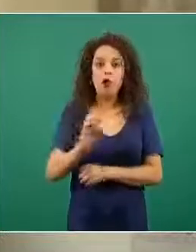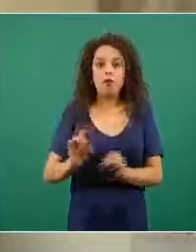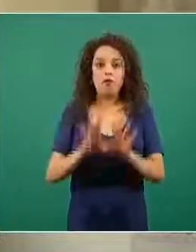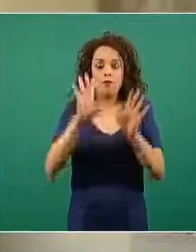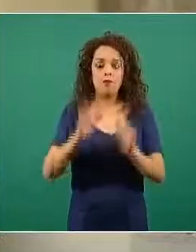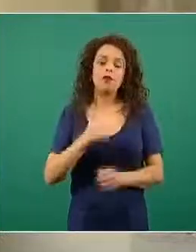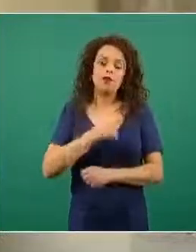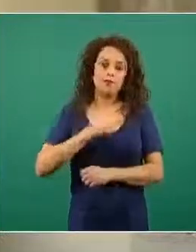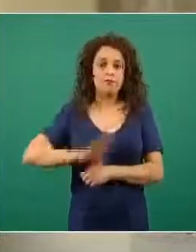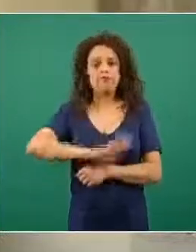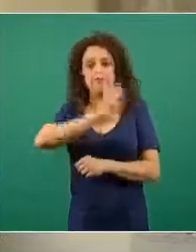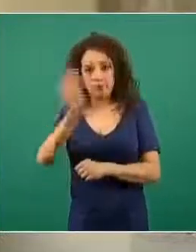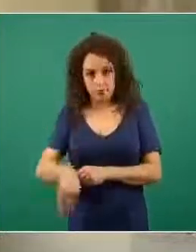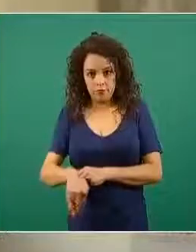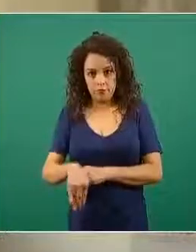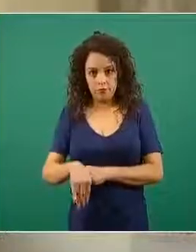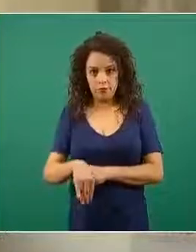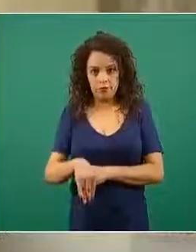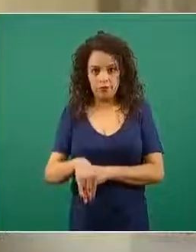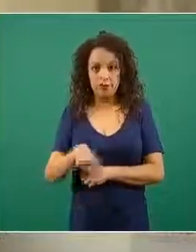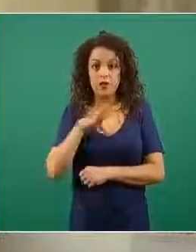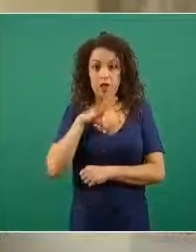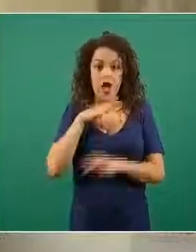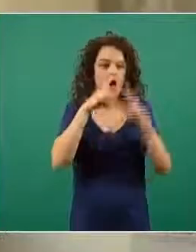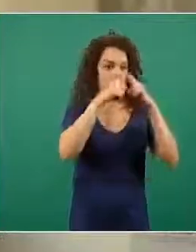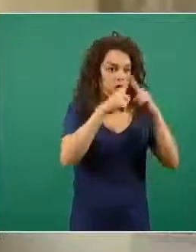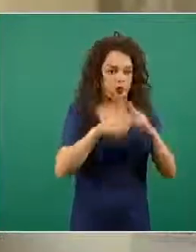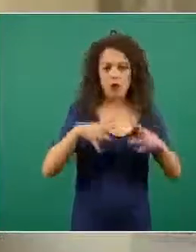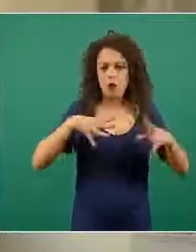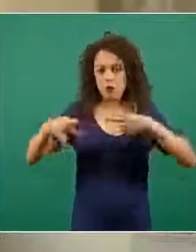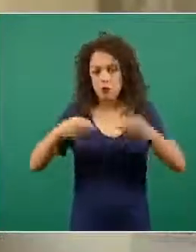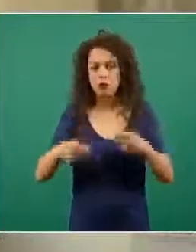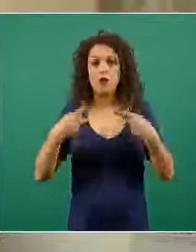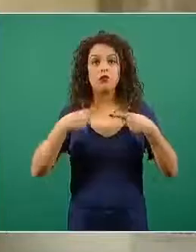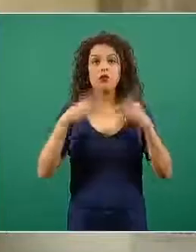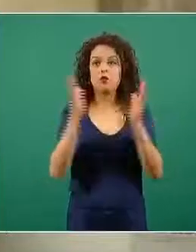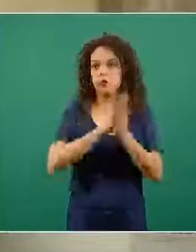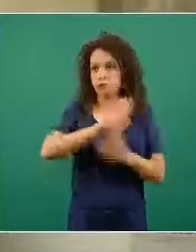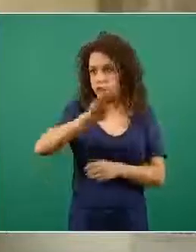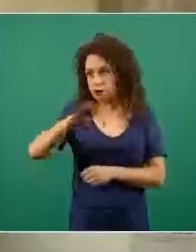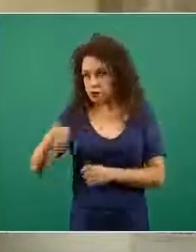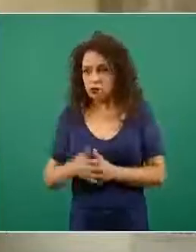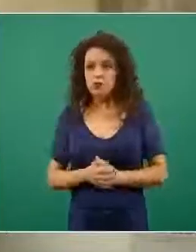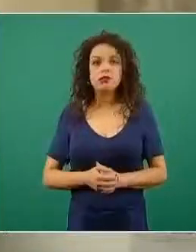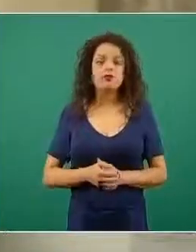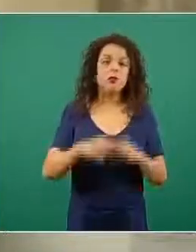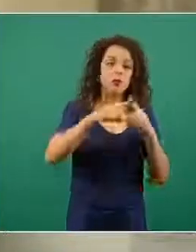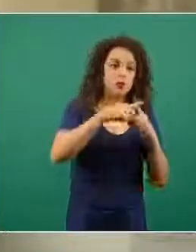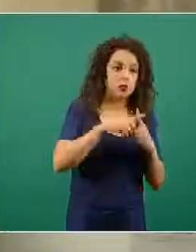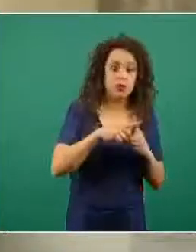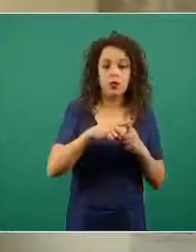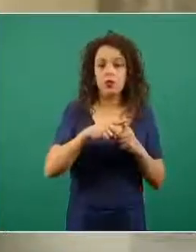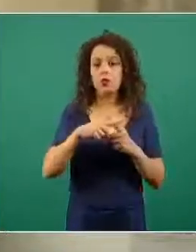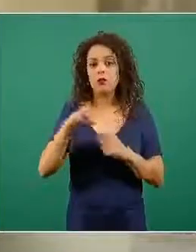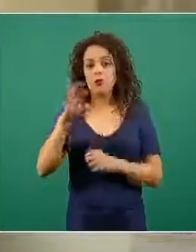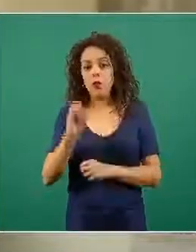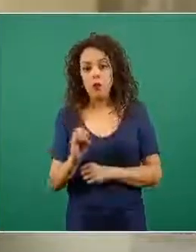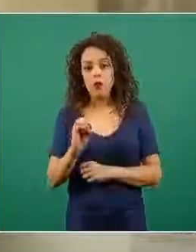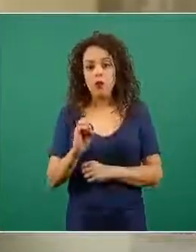tener ese cálculo más o menos, tenemos el cálculo de contagios, fallecimientos, posibles casos positivos,